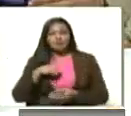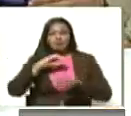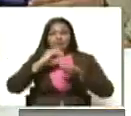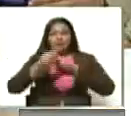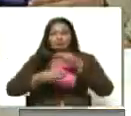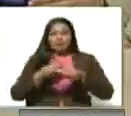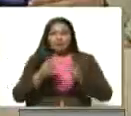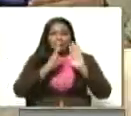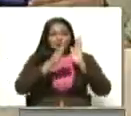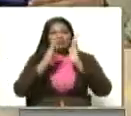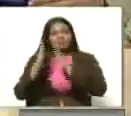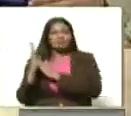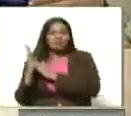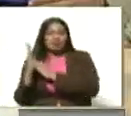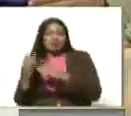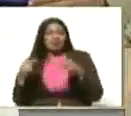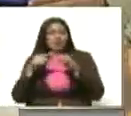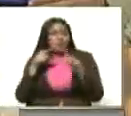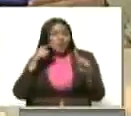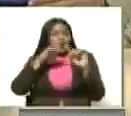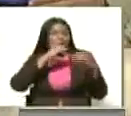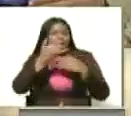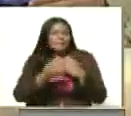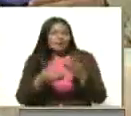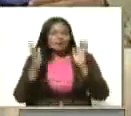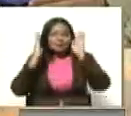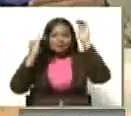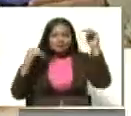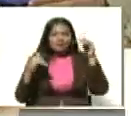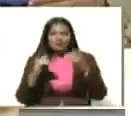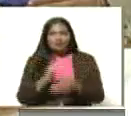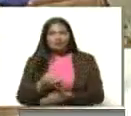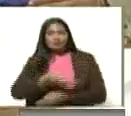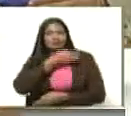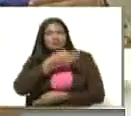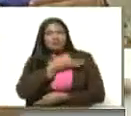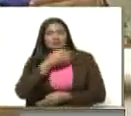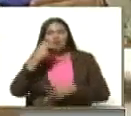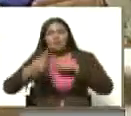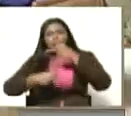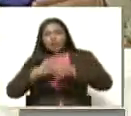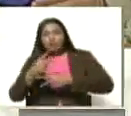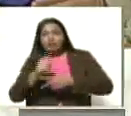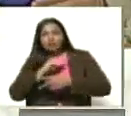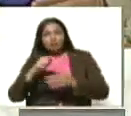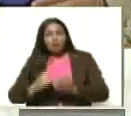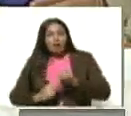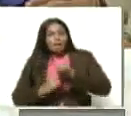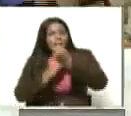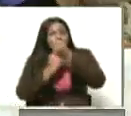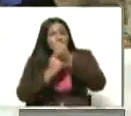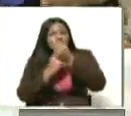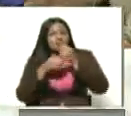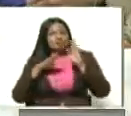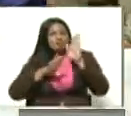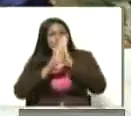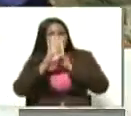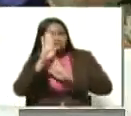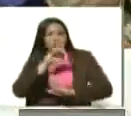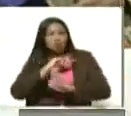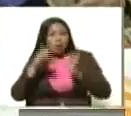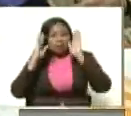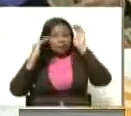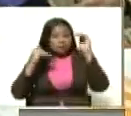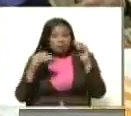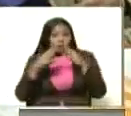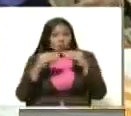materializar, organizar y proyectar esos planes de atención en lo social y en lo político que nos ayuden a avanzar de manera cultural. Hay que atender y por